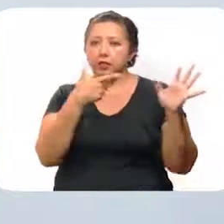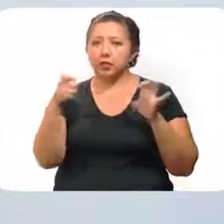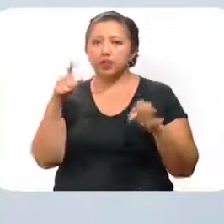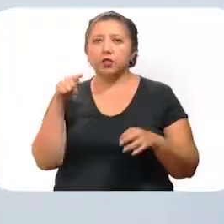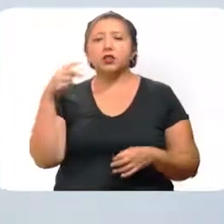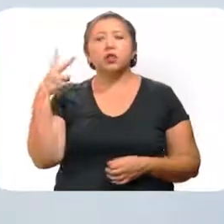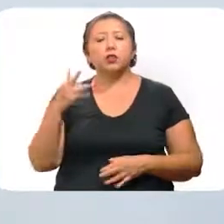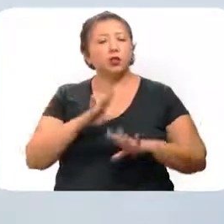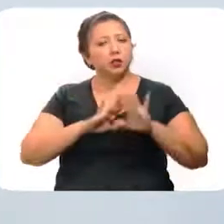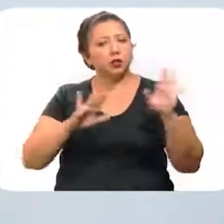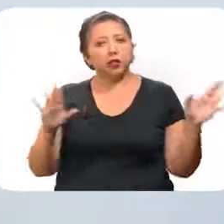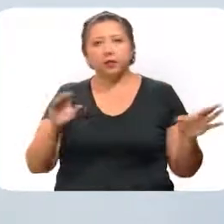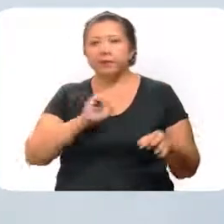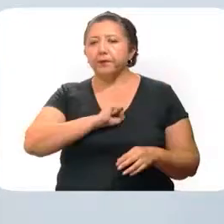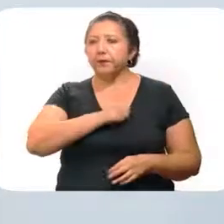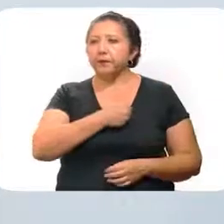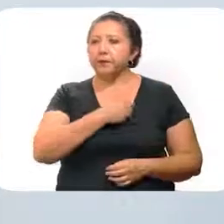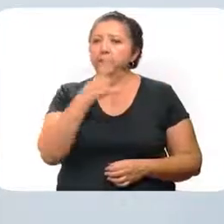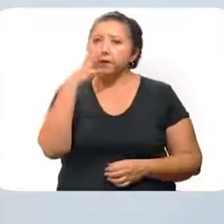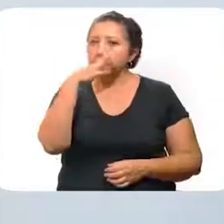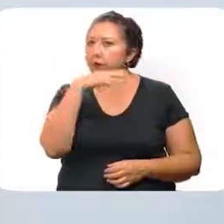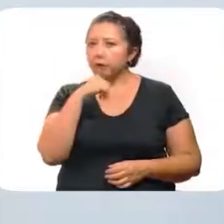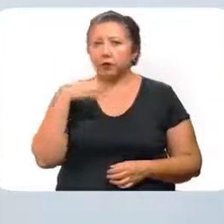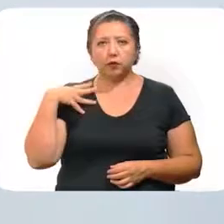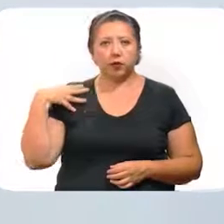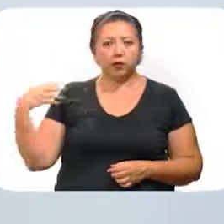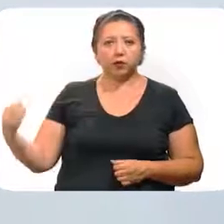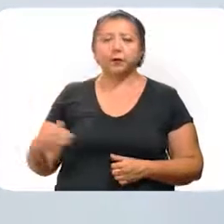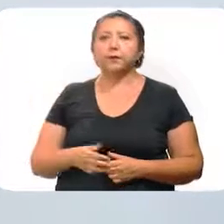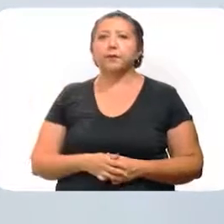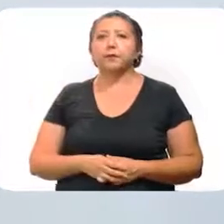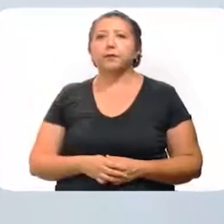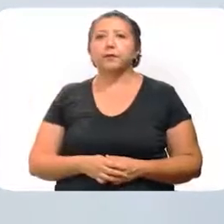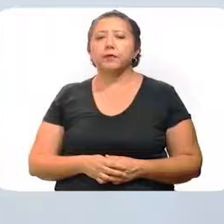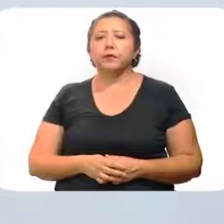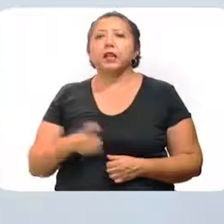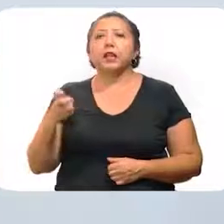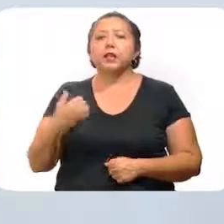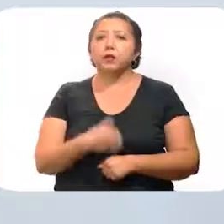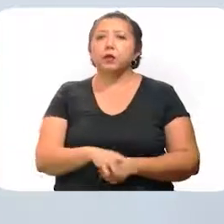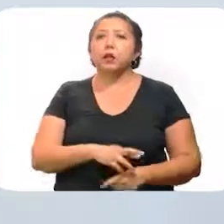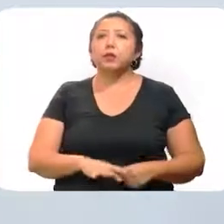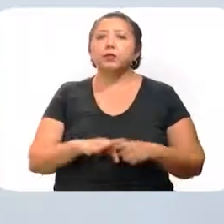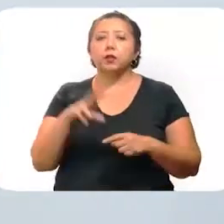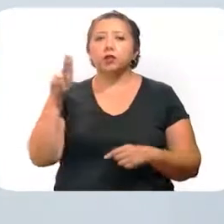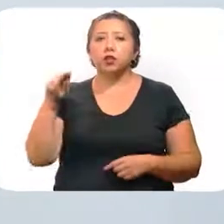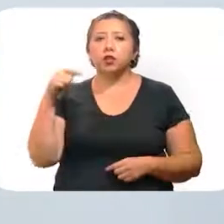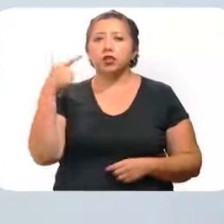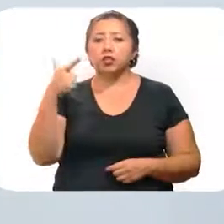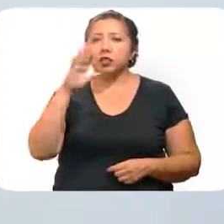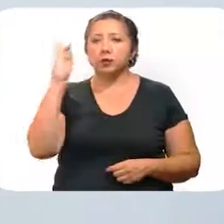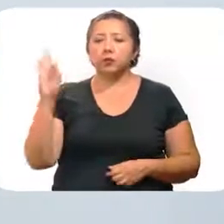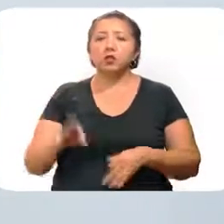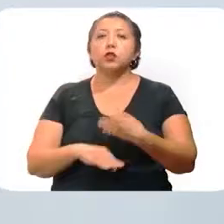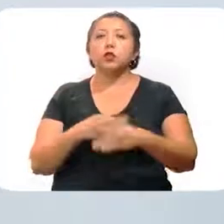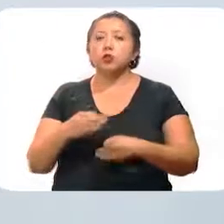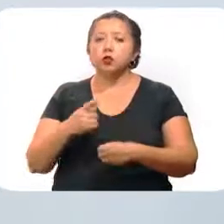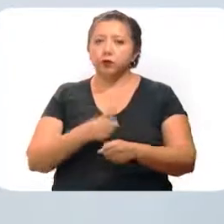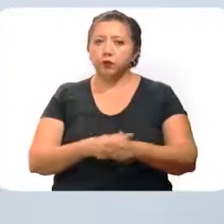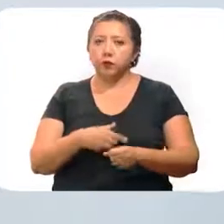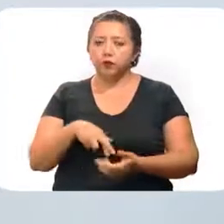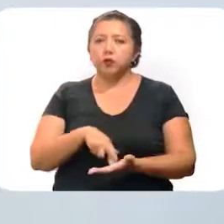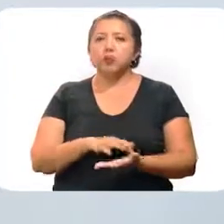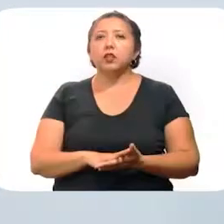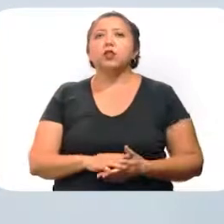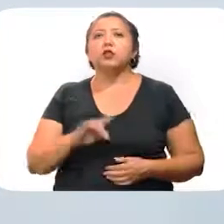29.772 pacientes ya se recuperaron, no presentan síntomas ni pueden contagiar. Esta cifra representa el 87% del total de